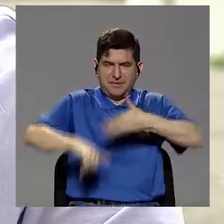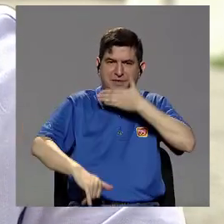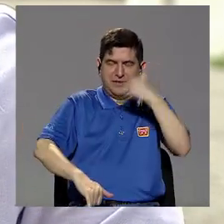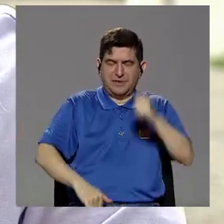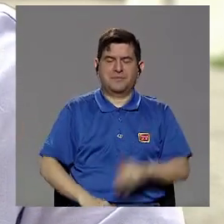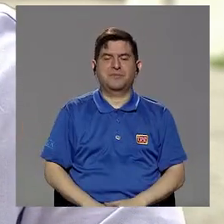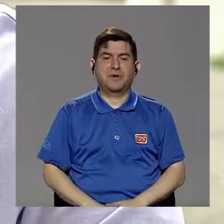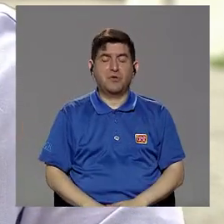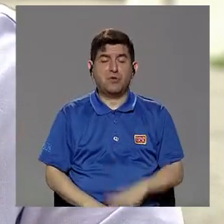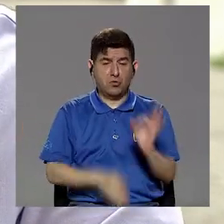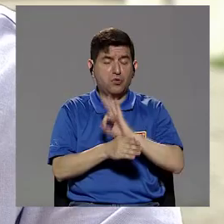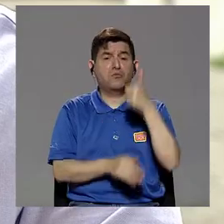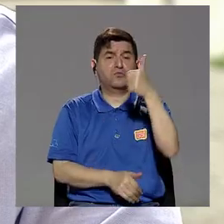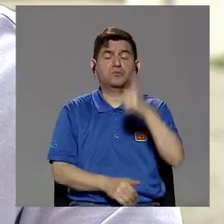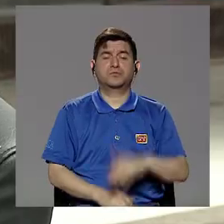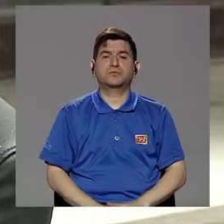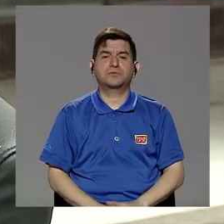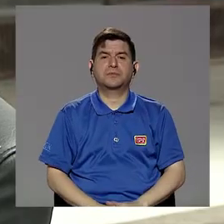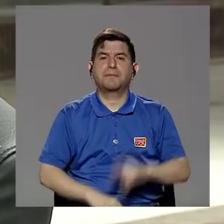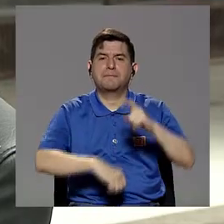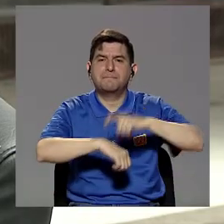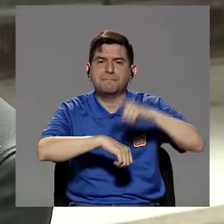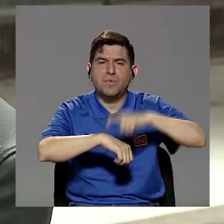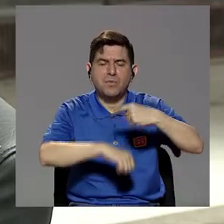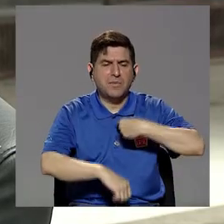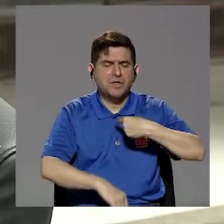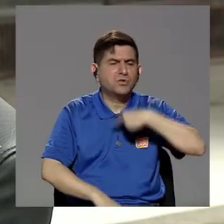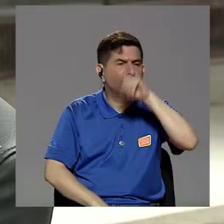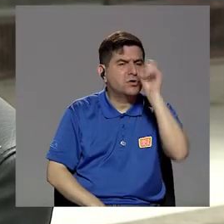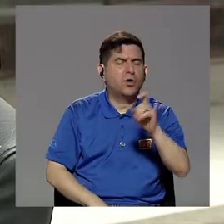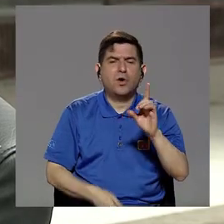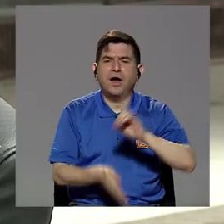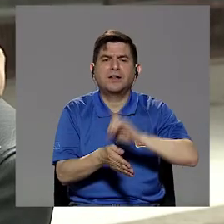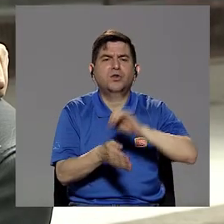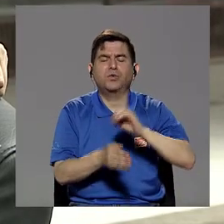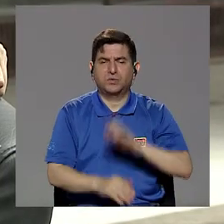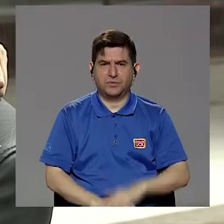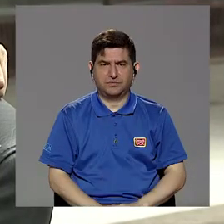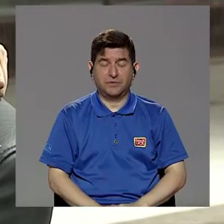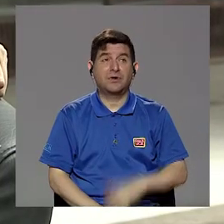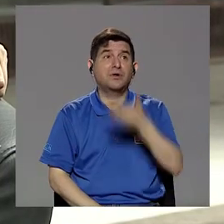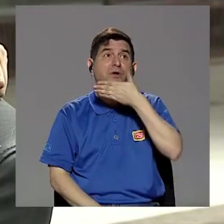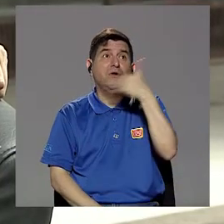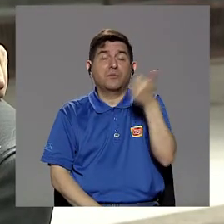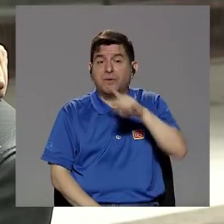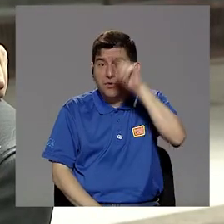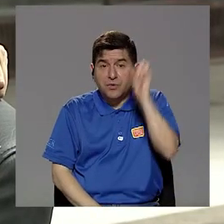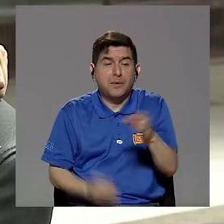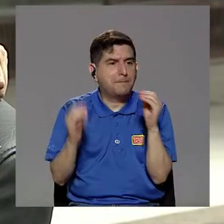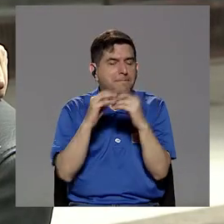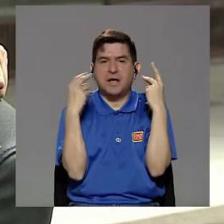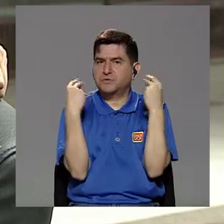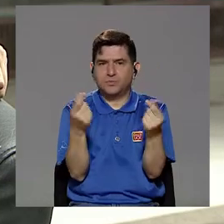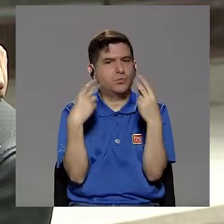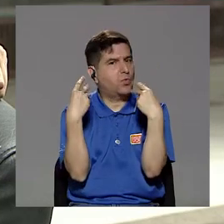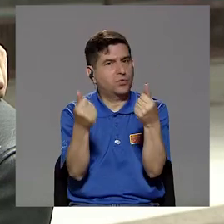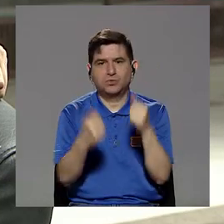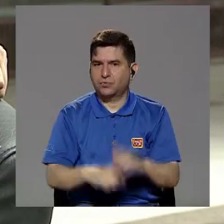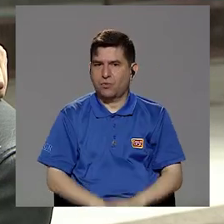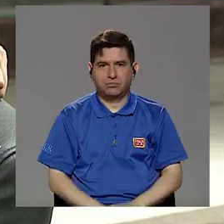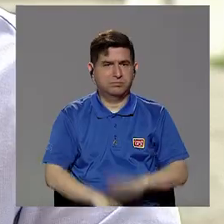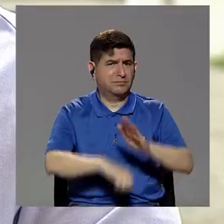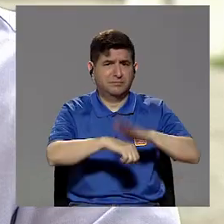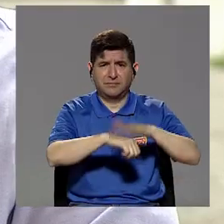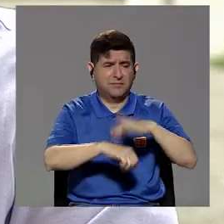sostén. Y generalmente funciona muy bien. Doctor, ¿en qué momento tengo que consultar al médico? Lo ideal es consultar lo más rápido posible.